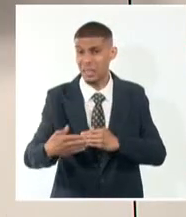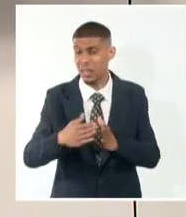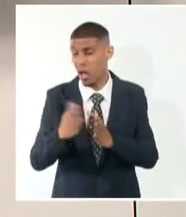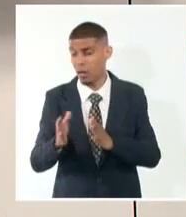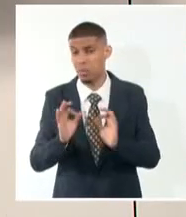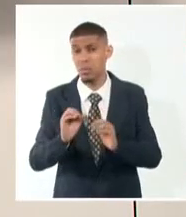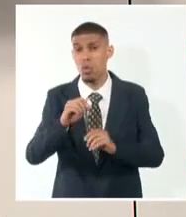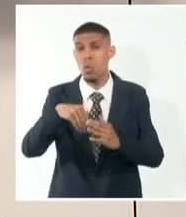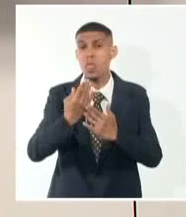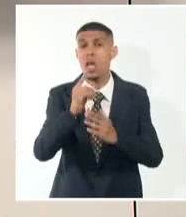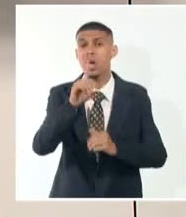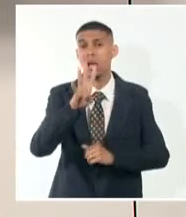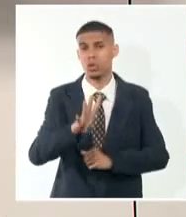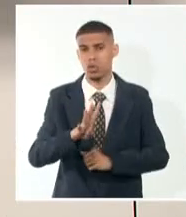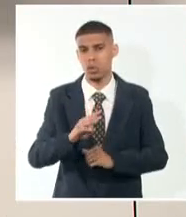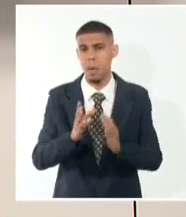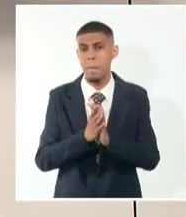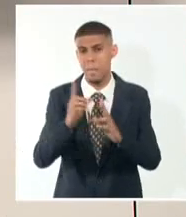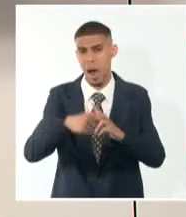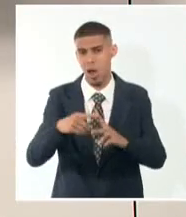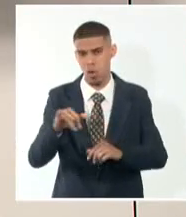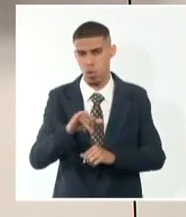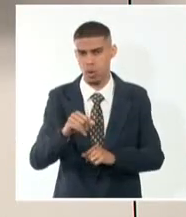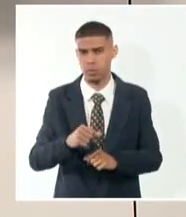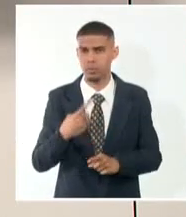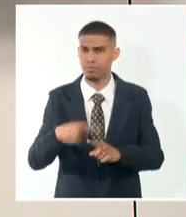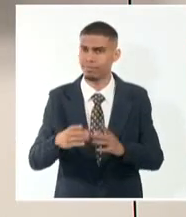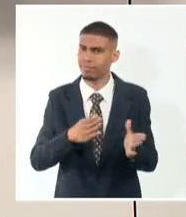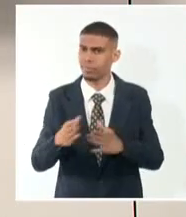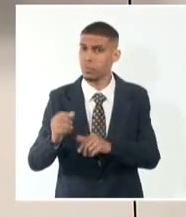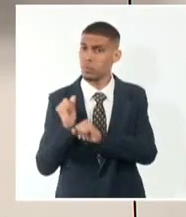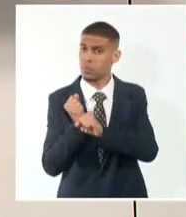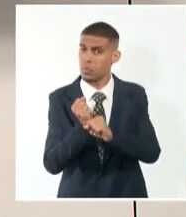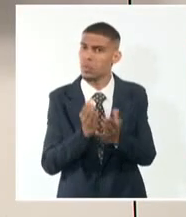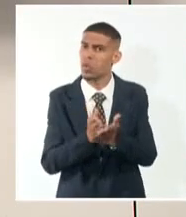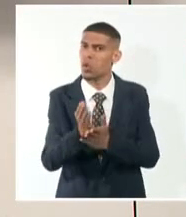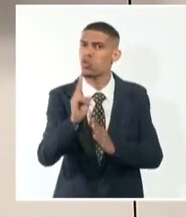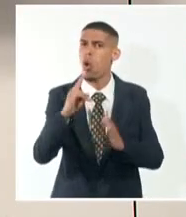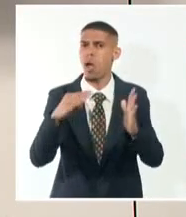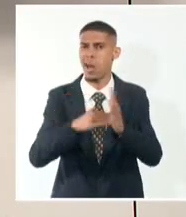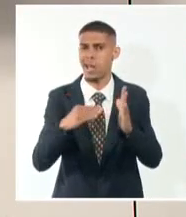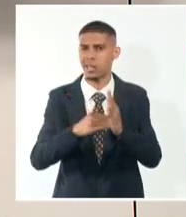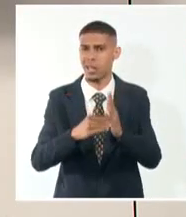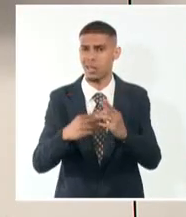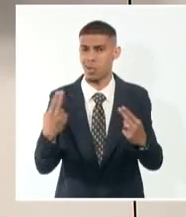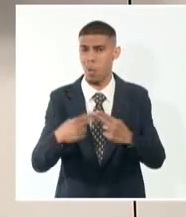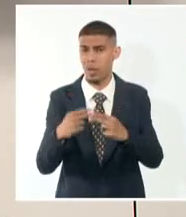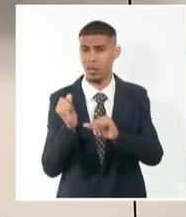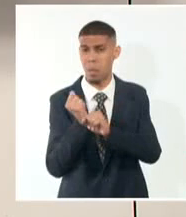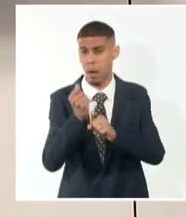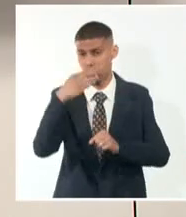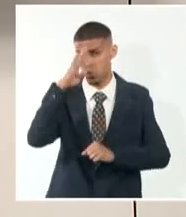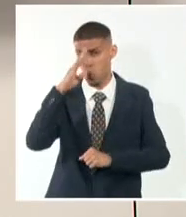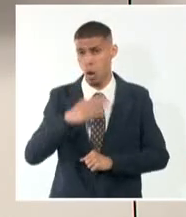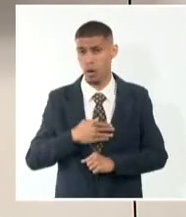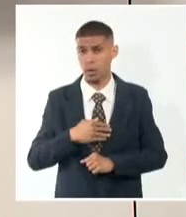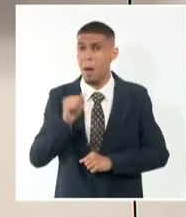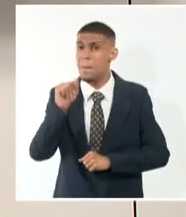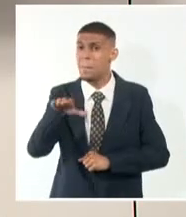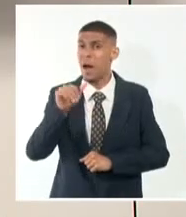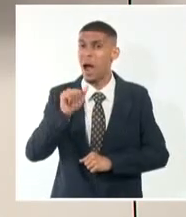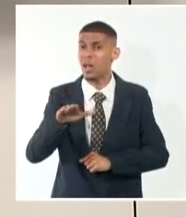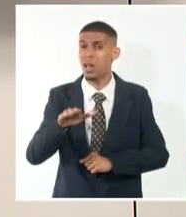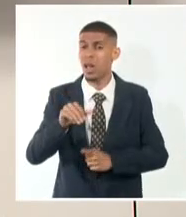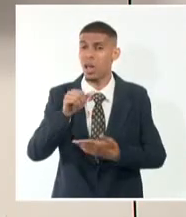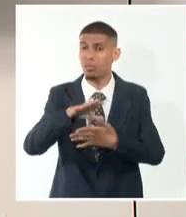14 del propio mes. Pasamos al béisbol. Hoy continúan desde las 2 de la tarde las subseries de la pelota cubana. En el Parque Latinoamericano,